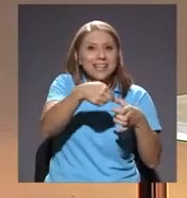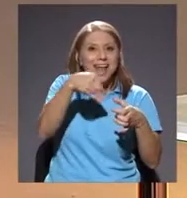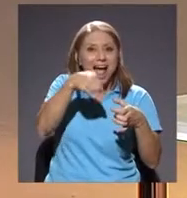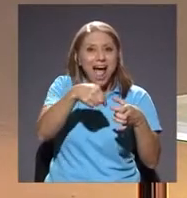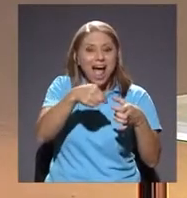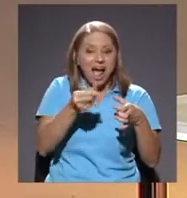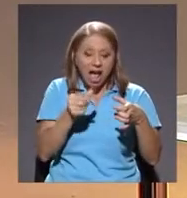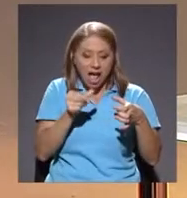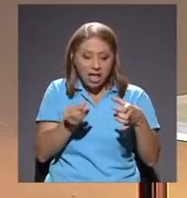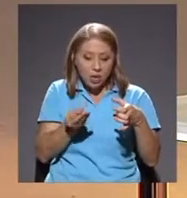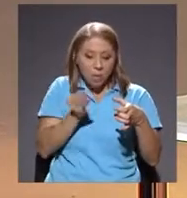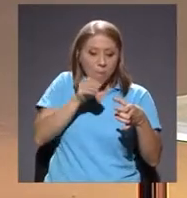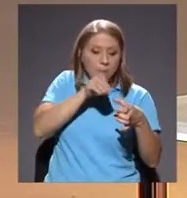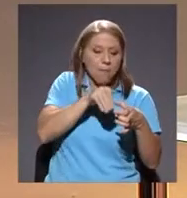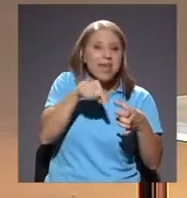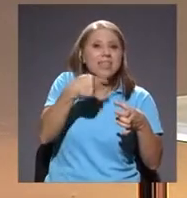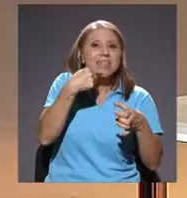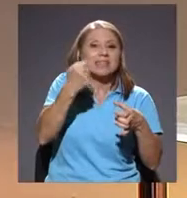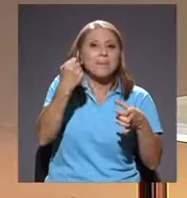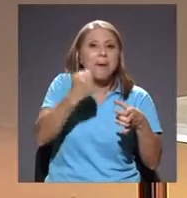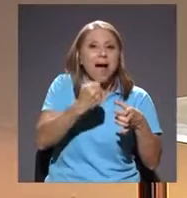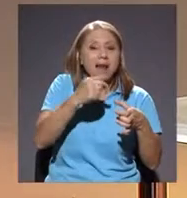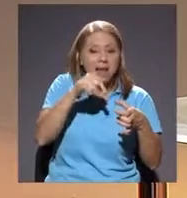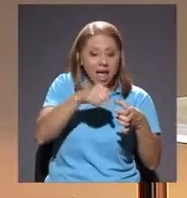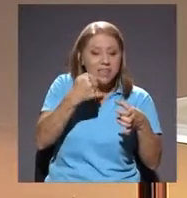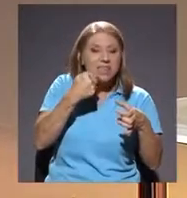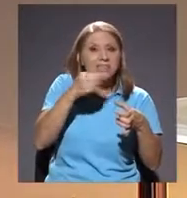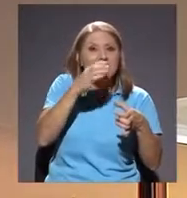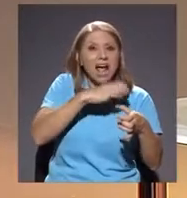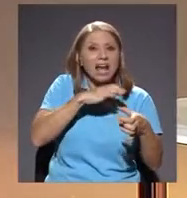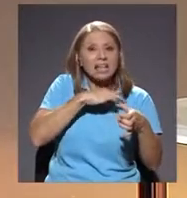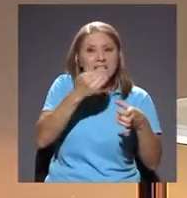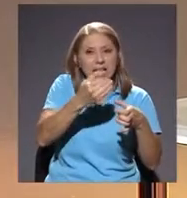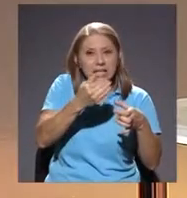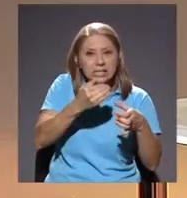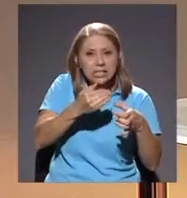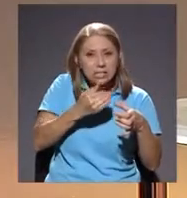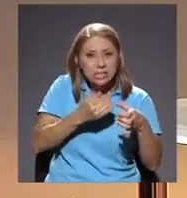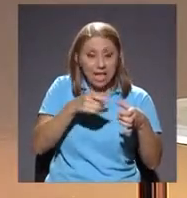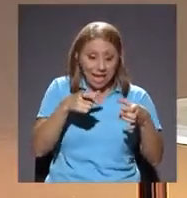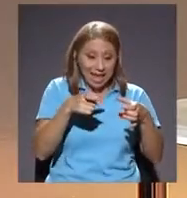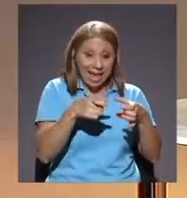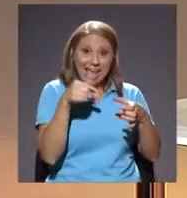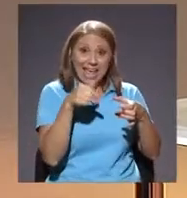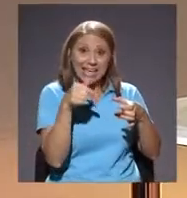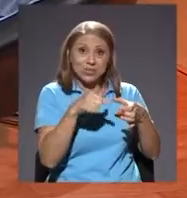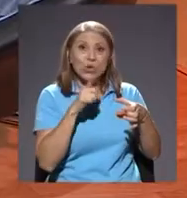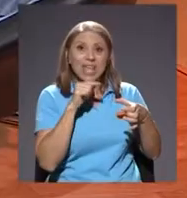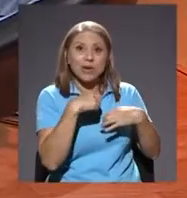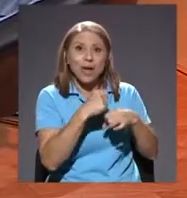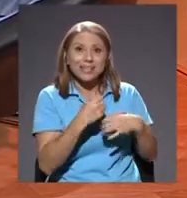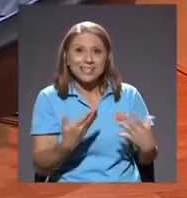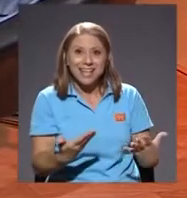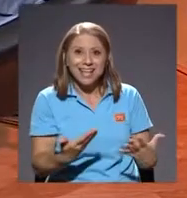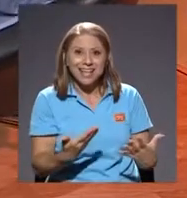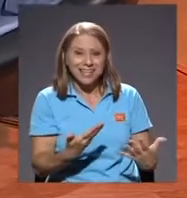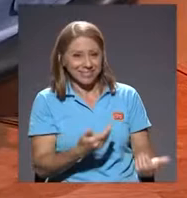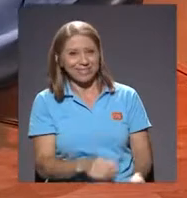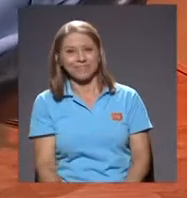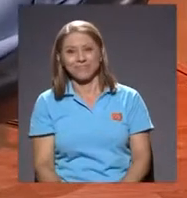la indicación de la marca y las características y no sé qué es o quién lo hace